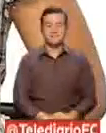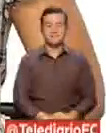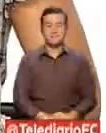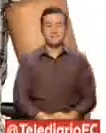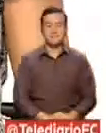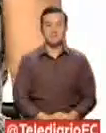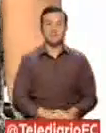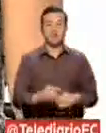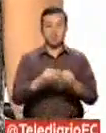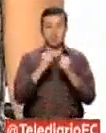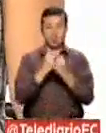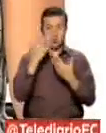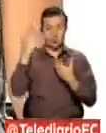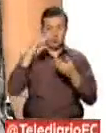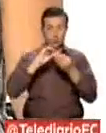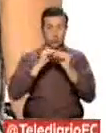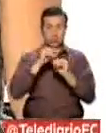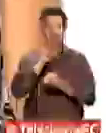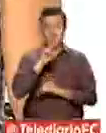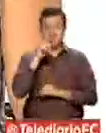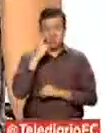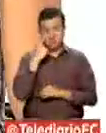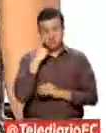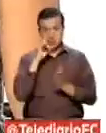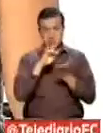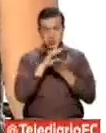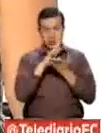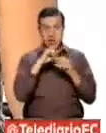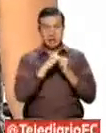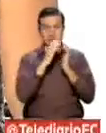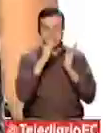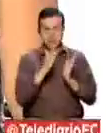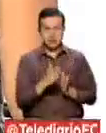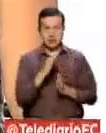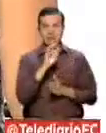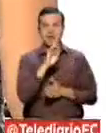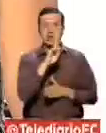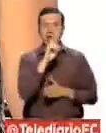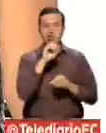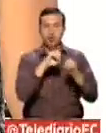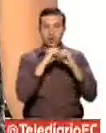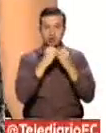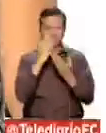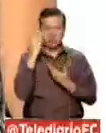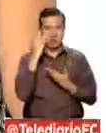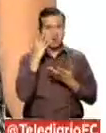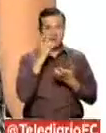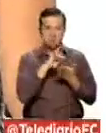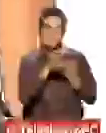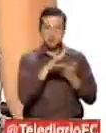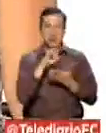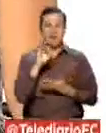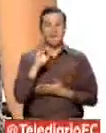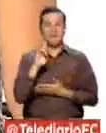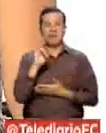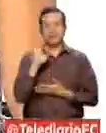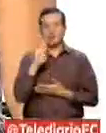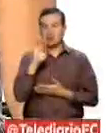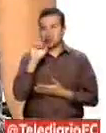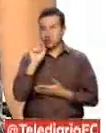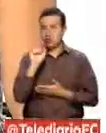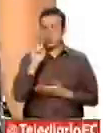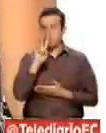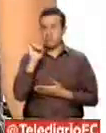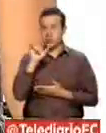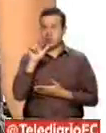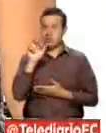Y la agrupación política Creo analiza la expulsión del legislador Fernando Flores. Esto mientras Fabricio Villamar anuncia que pedirá